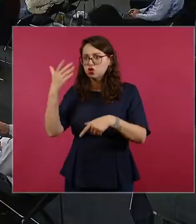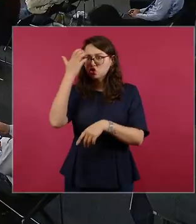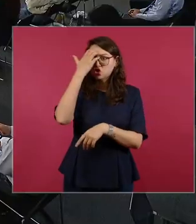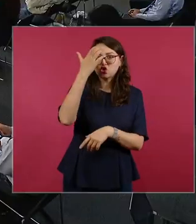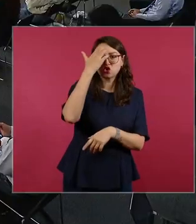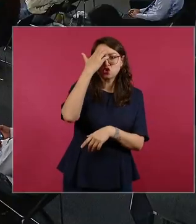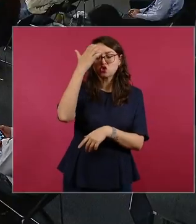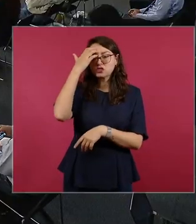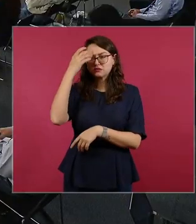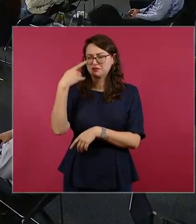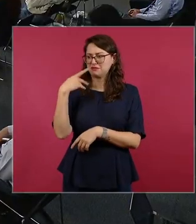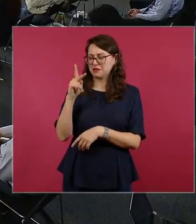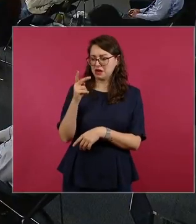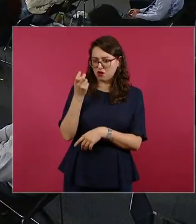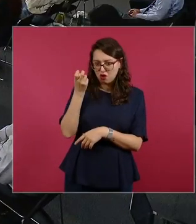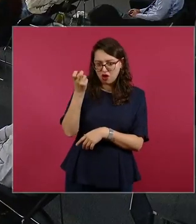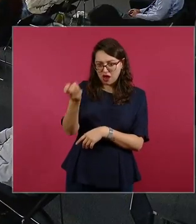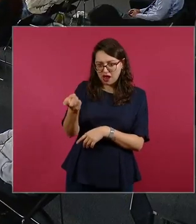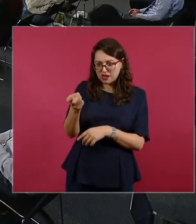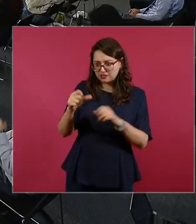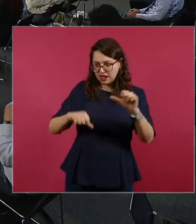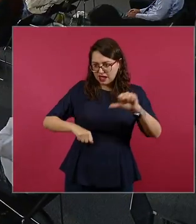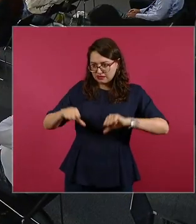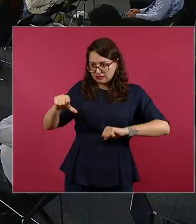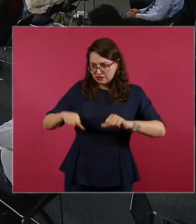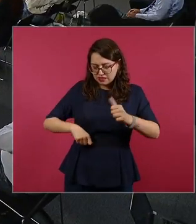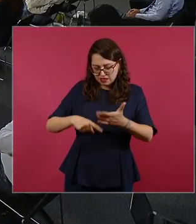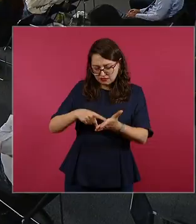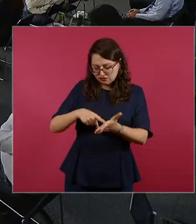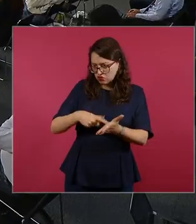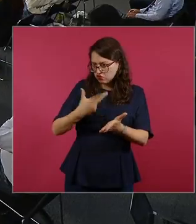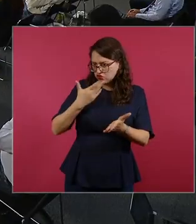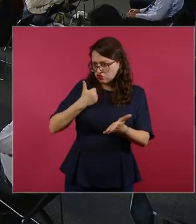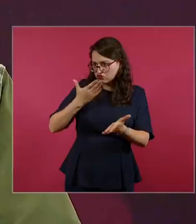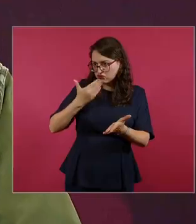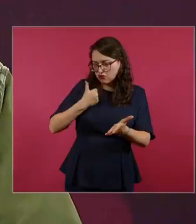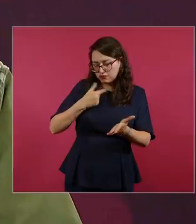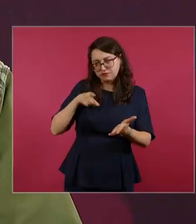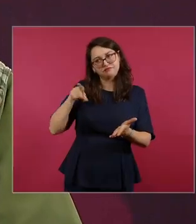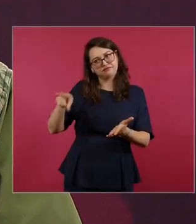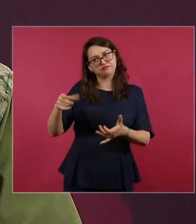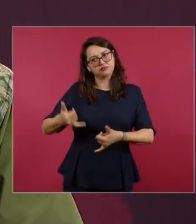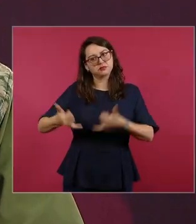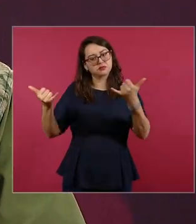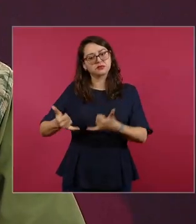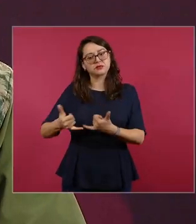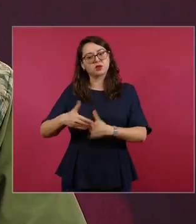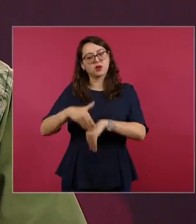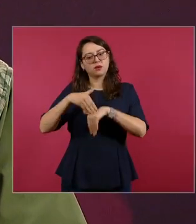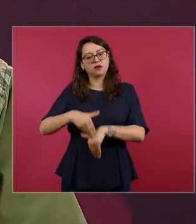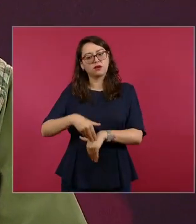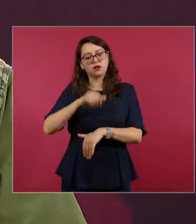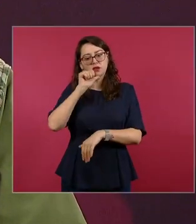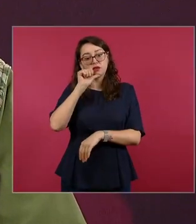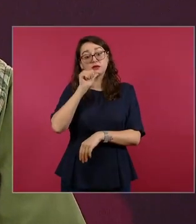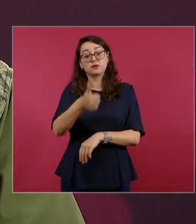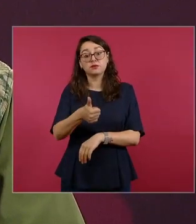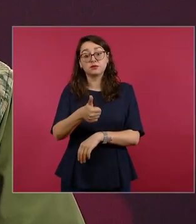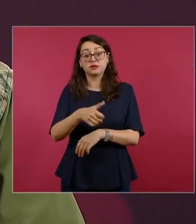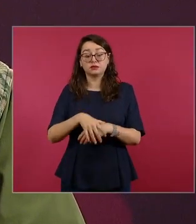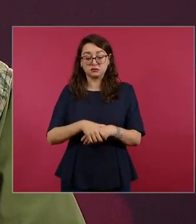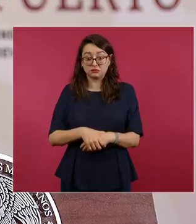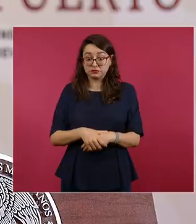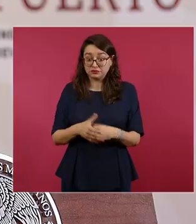militar entonces si si se salió de esa parte es de desobediencia y si es esta parte